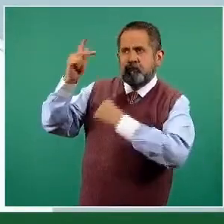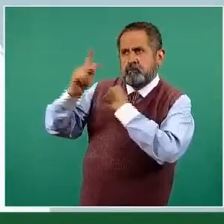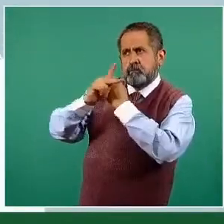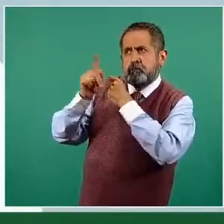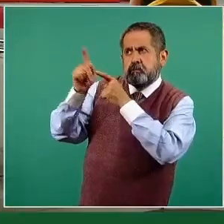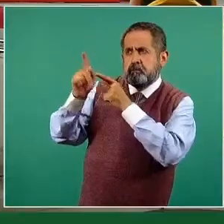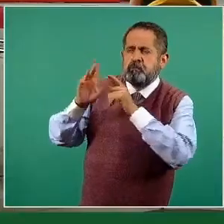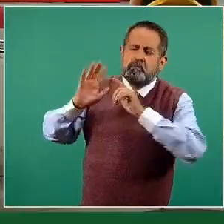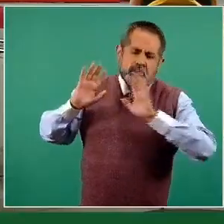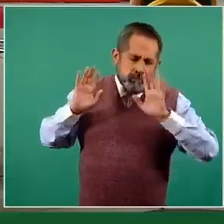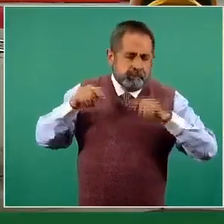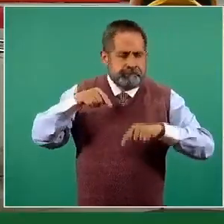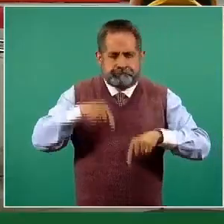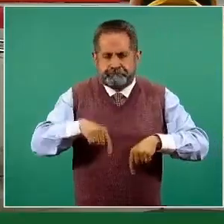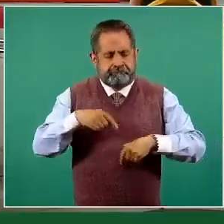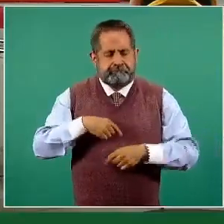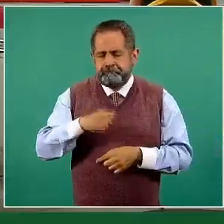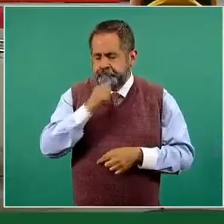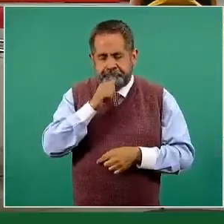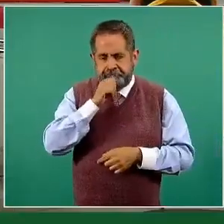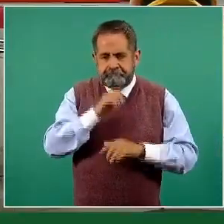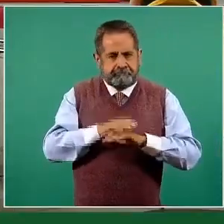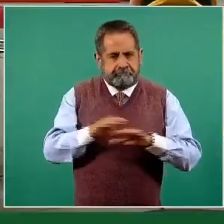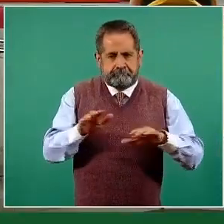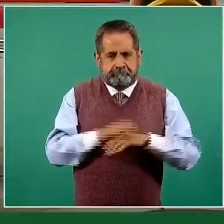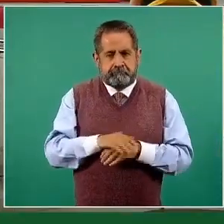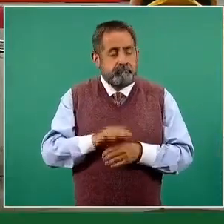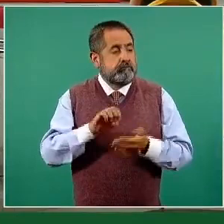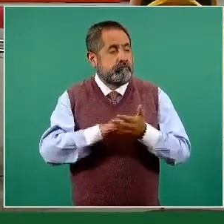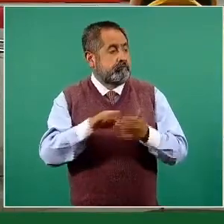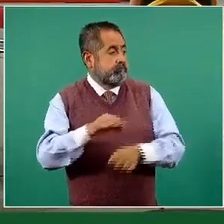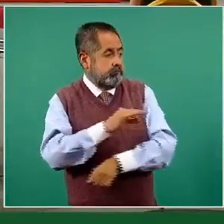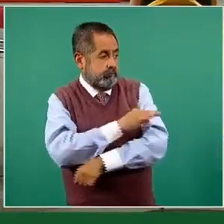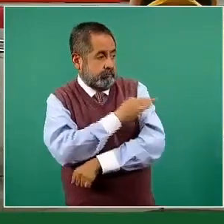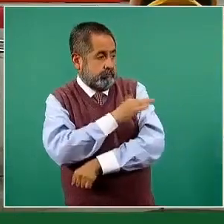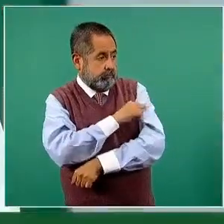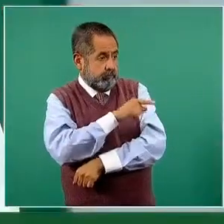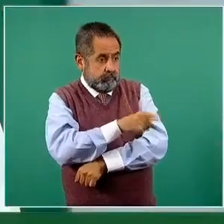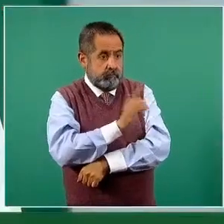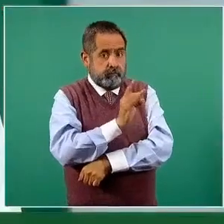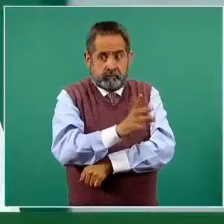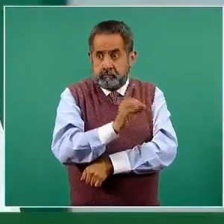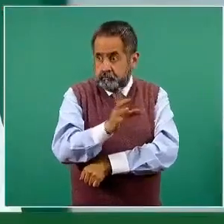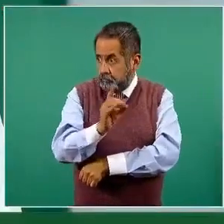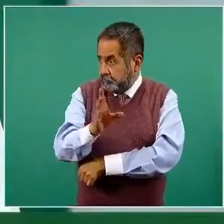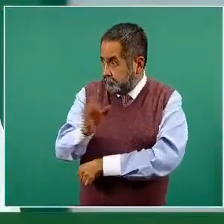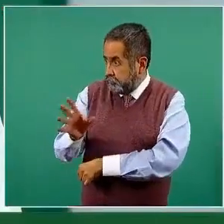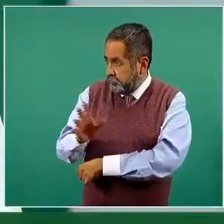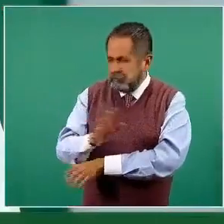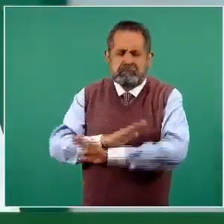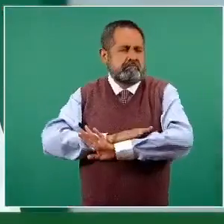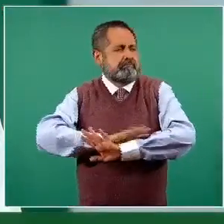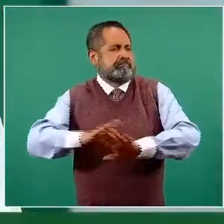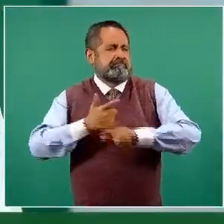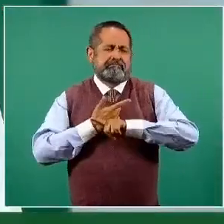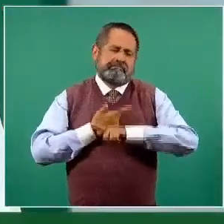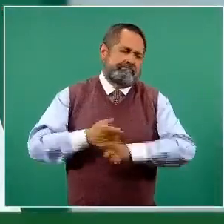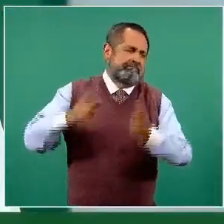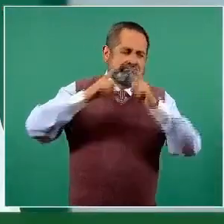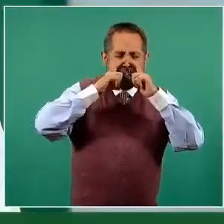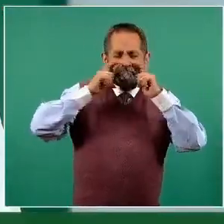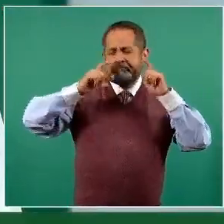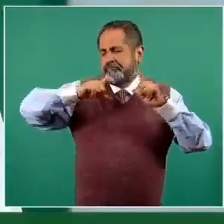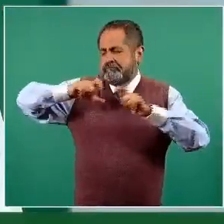hacer ciertas recomendaciones para que las personas que ya estén vacunadas dejen de practicar algunas